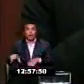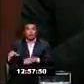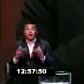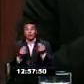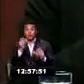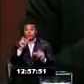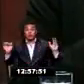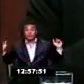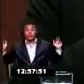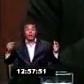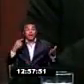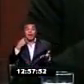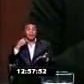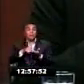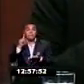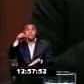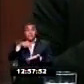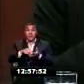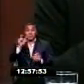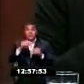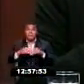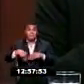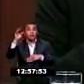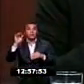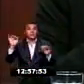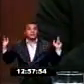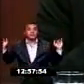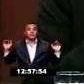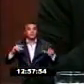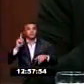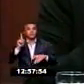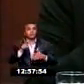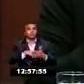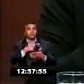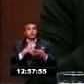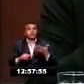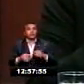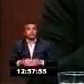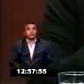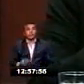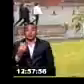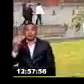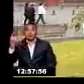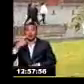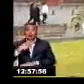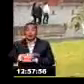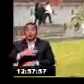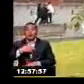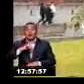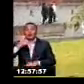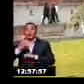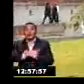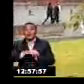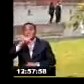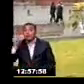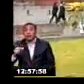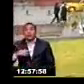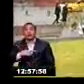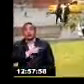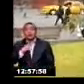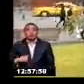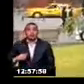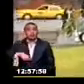se reúna a más de 1000 personas, además de la restricción de los pasajeros que en los últimos 14 días hayan estado en países como Italia, China,